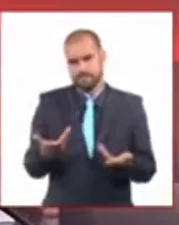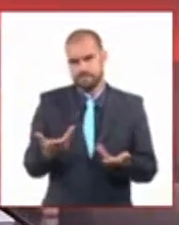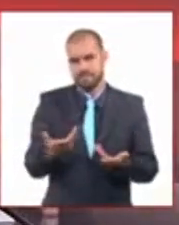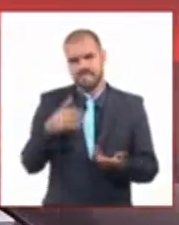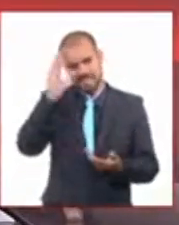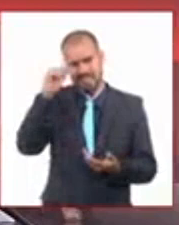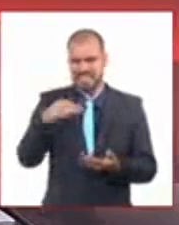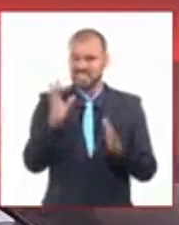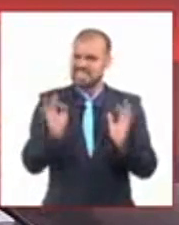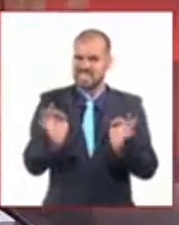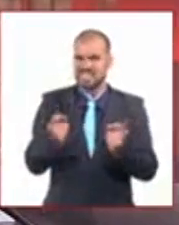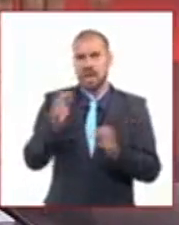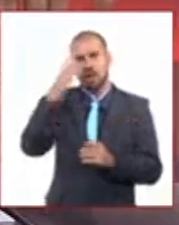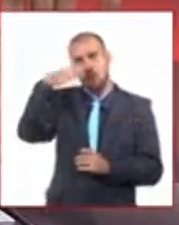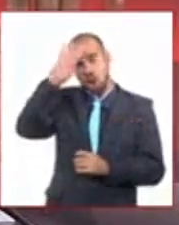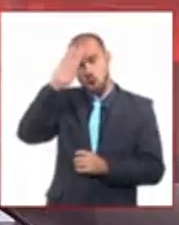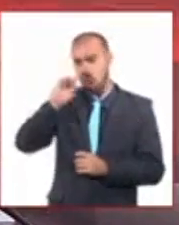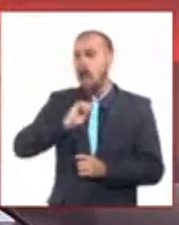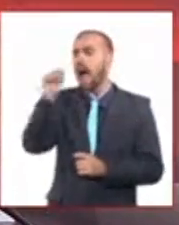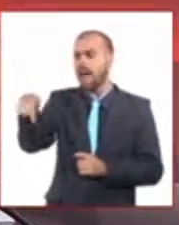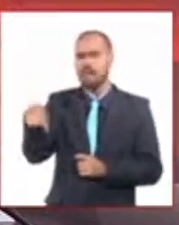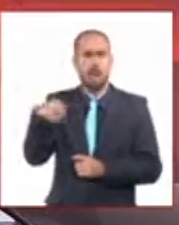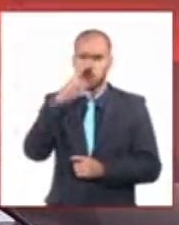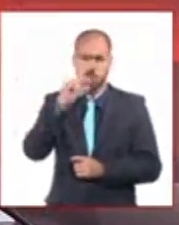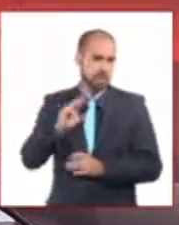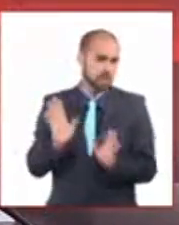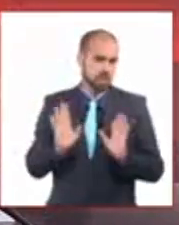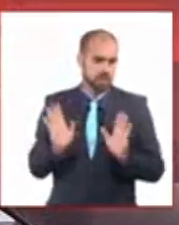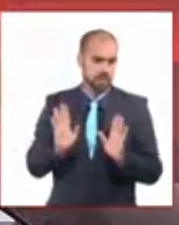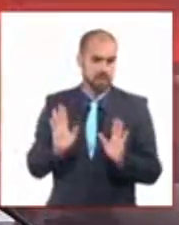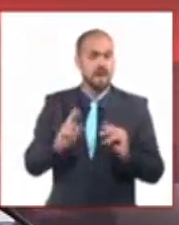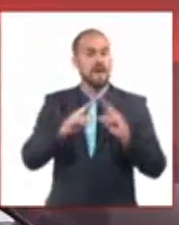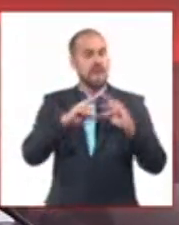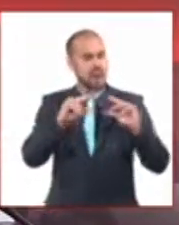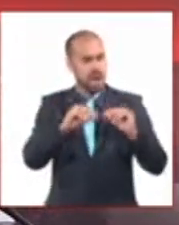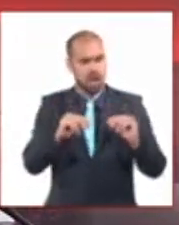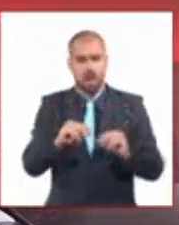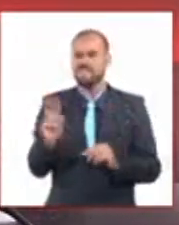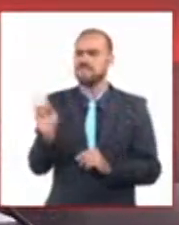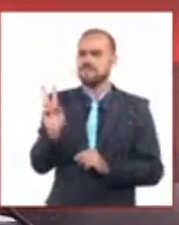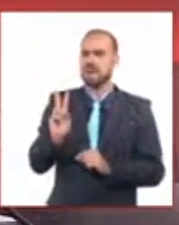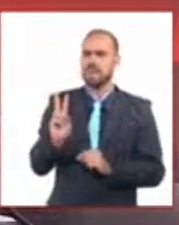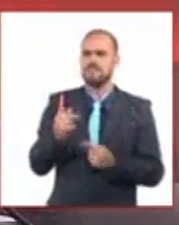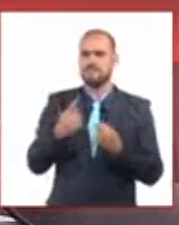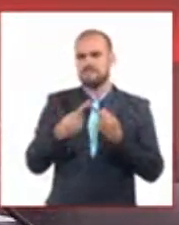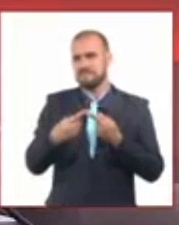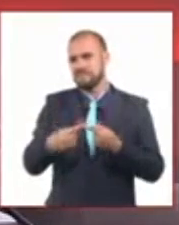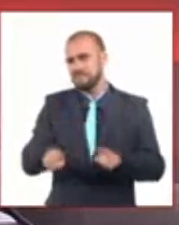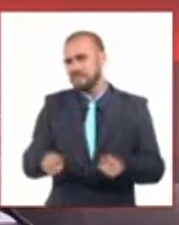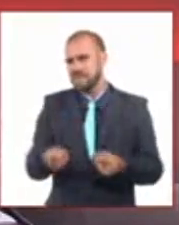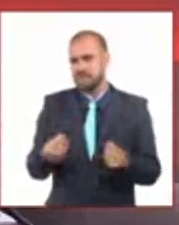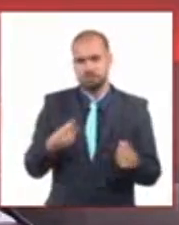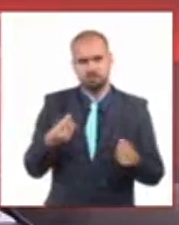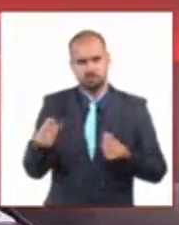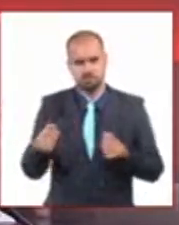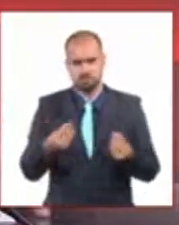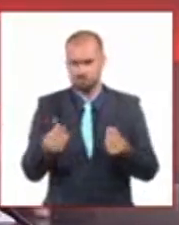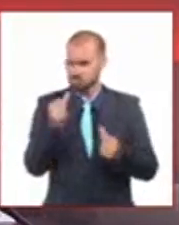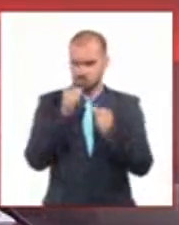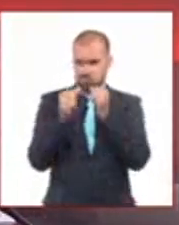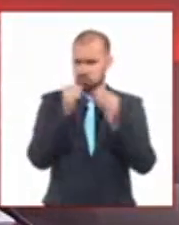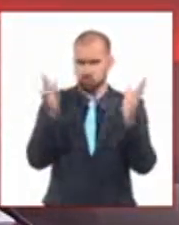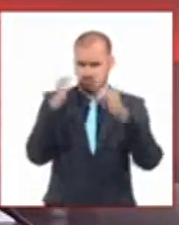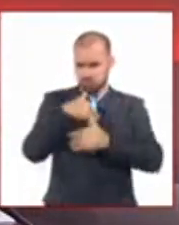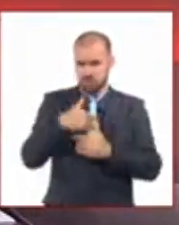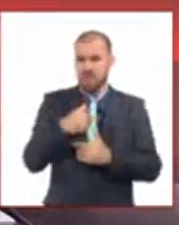que venezuela no estará que nicaragua no estará pero lo que no le acabará lo que no cabe duda ninguna es que la voz de